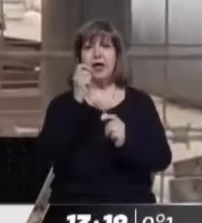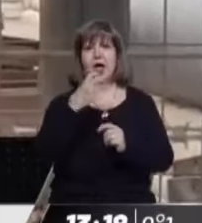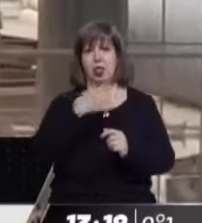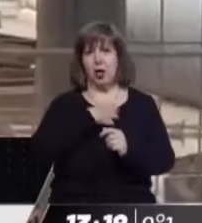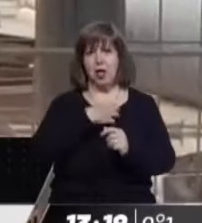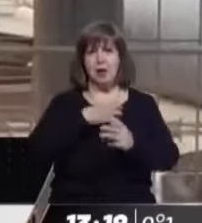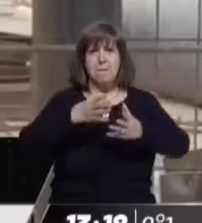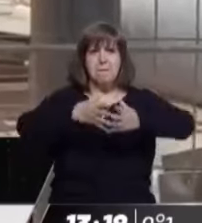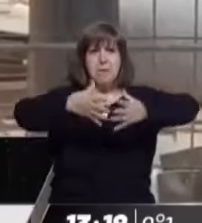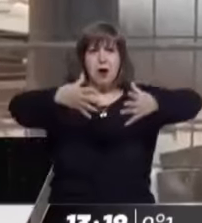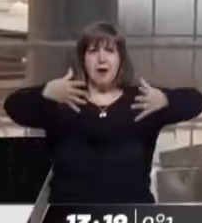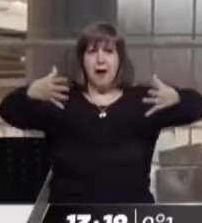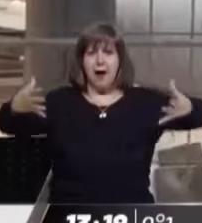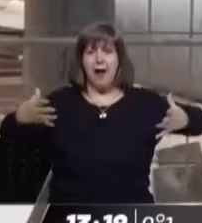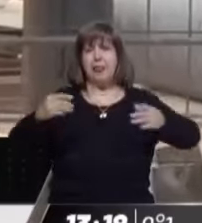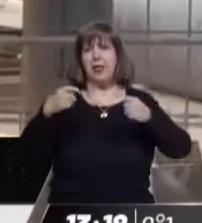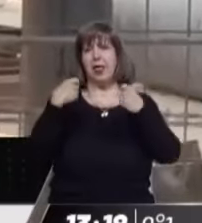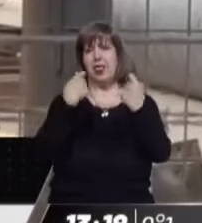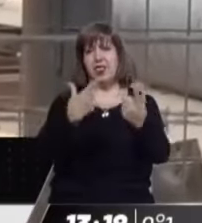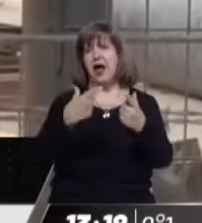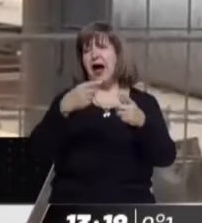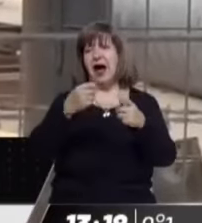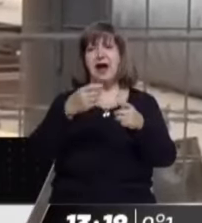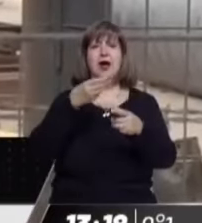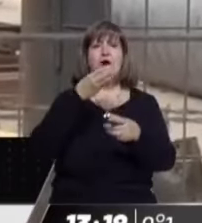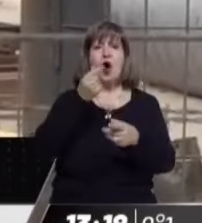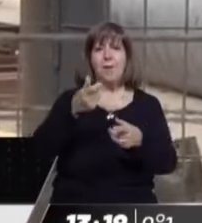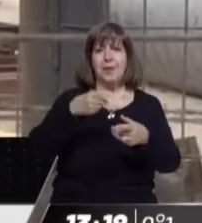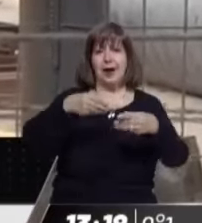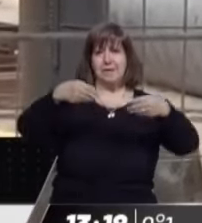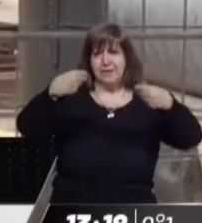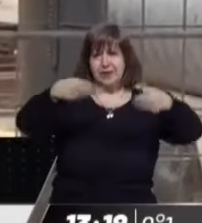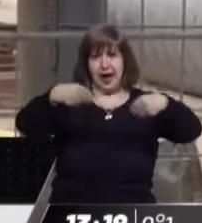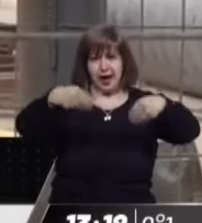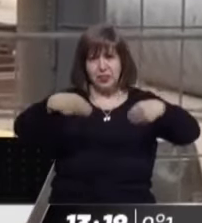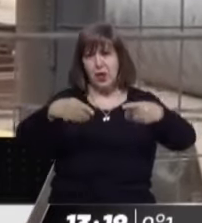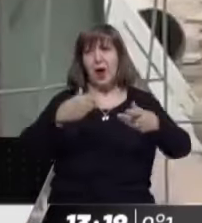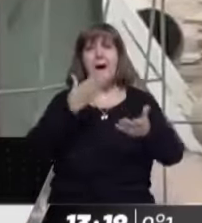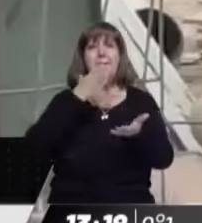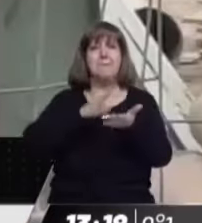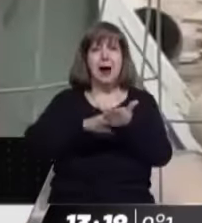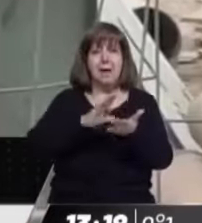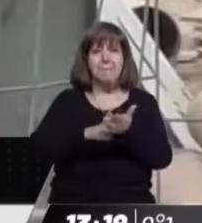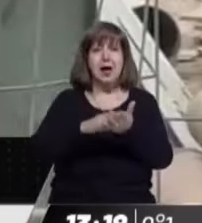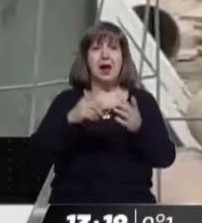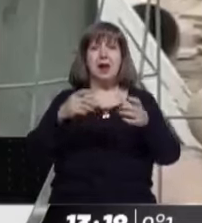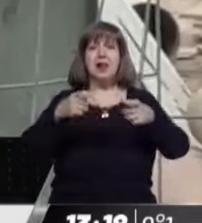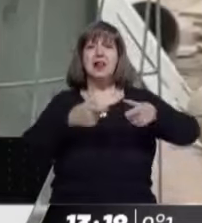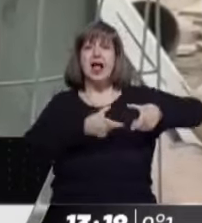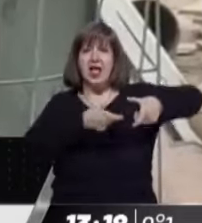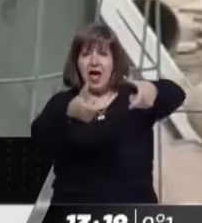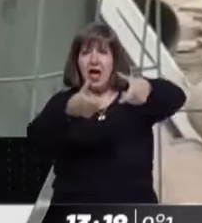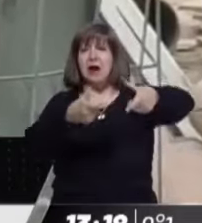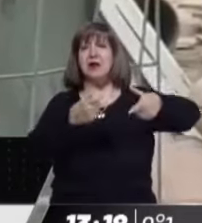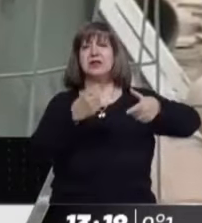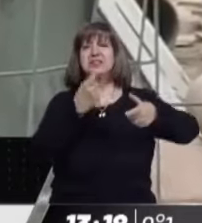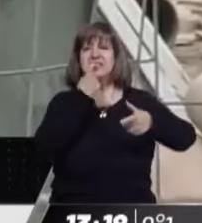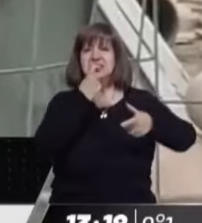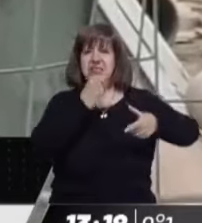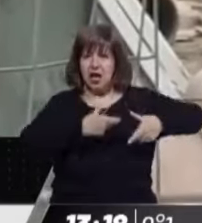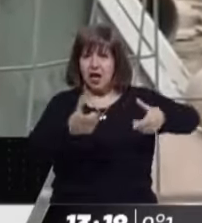donde reciben cartón papel y además metales ferrosos que son aquellos que tienen gran cantidad de hierro y